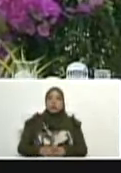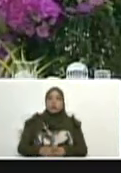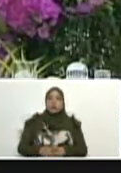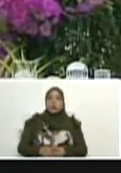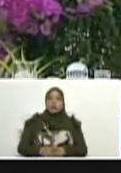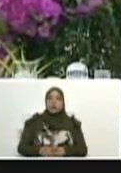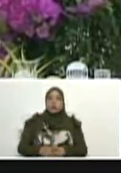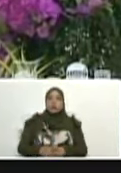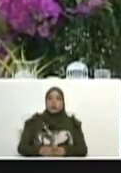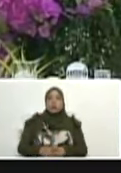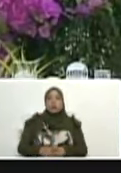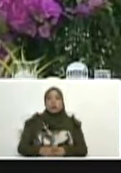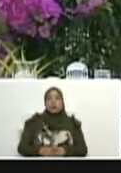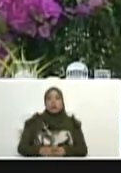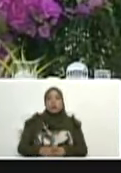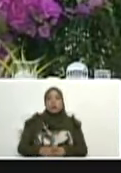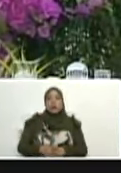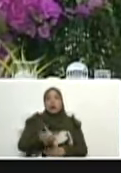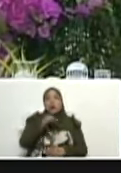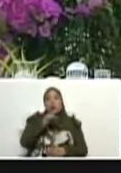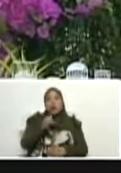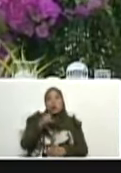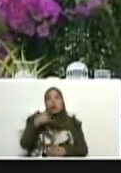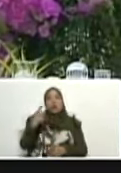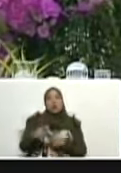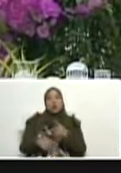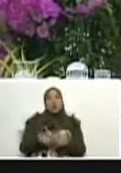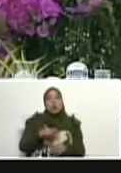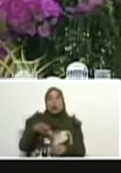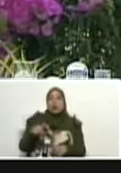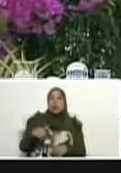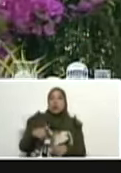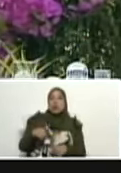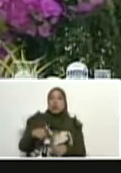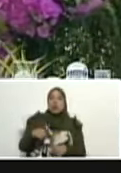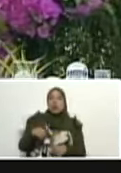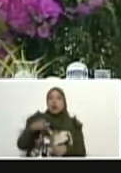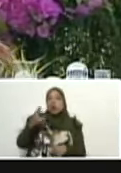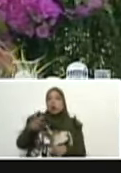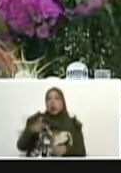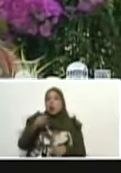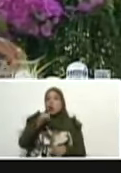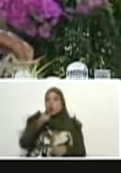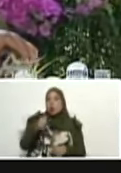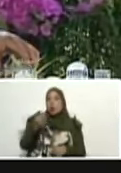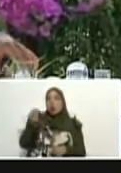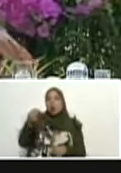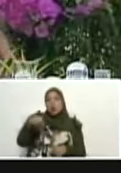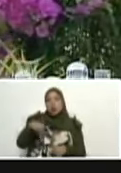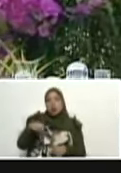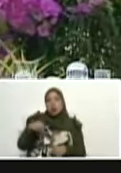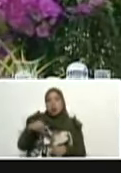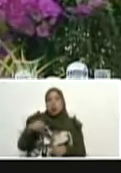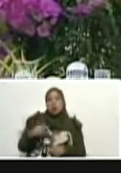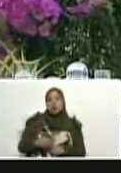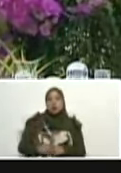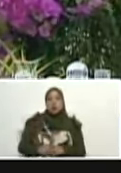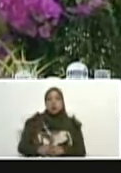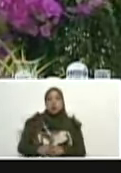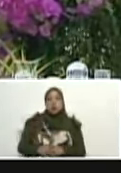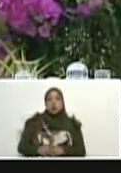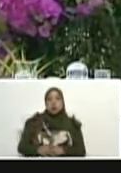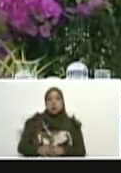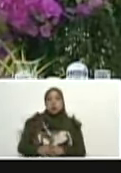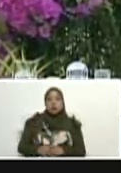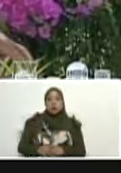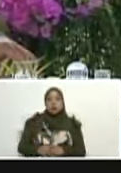Y tengo que anunciar entonces, mientras vamos al tercer botón. ¿Ah? ¿Dónde